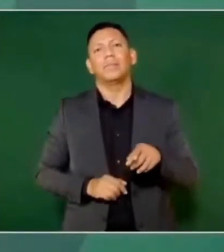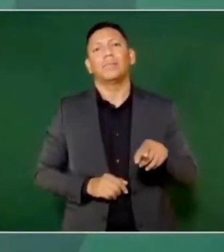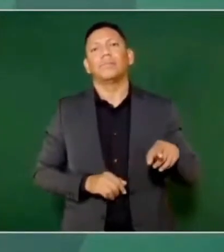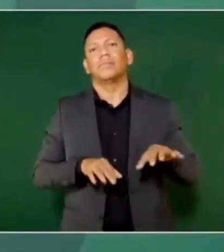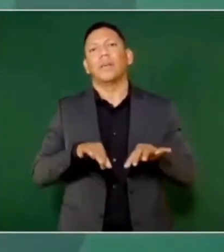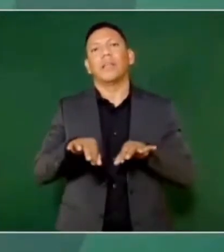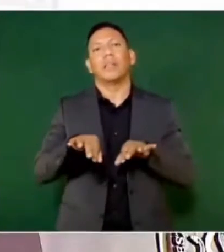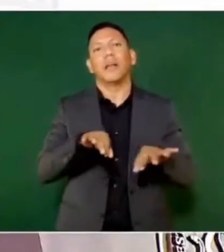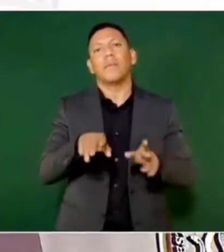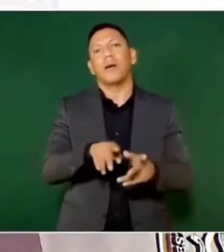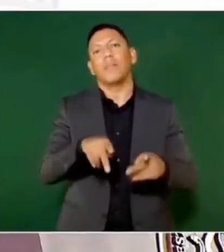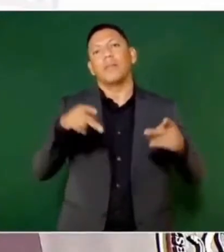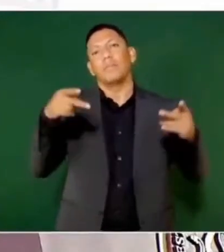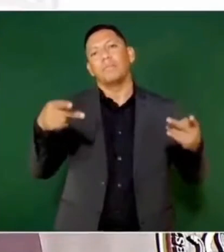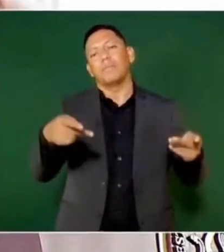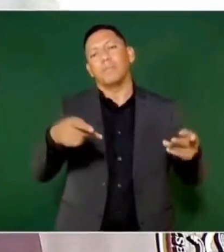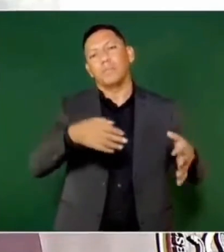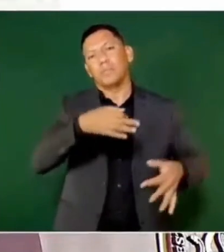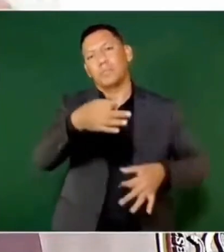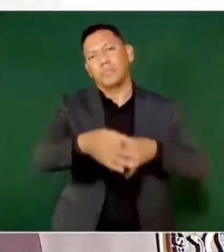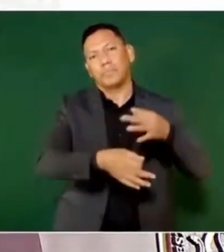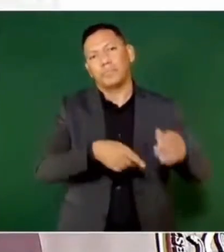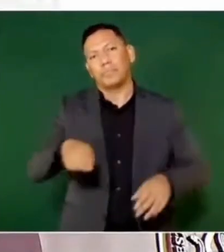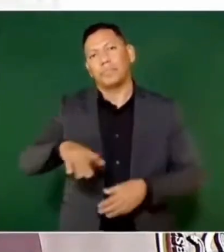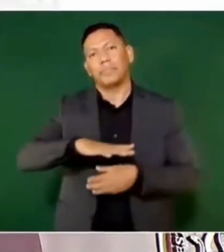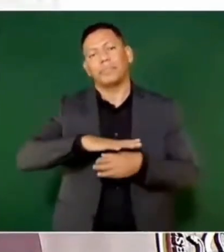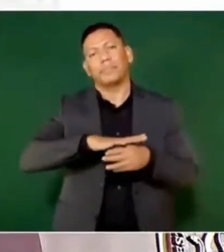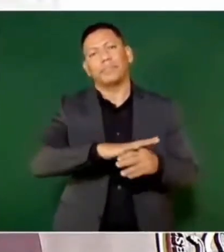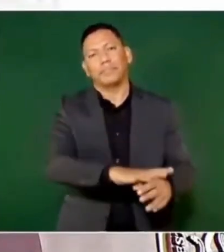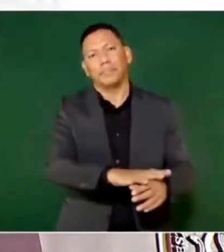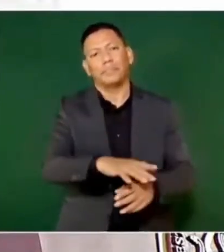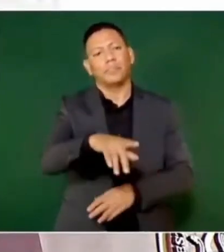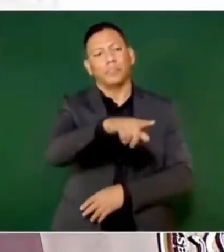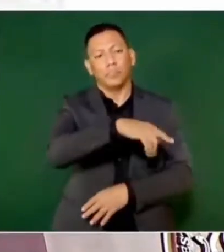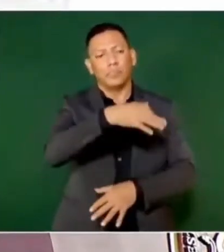periodismo, porque la mayoría de los periodistas